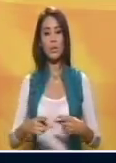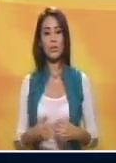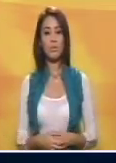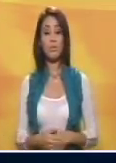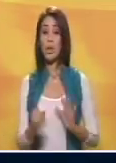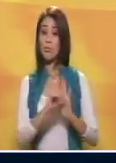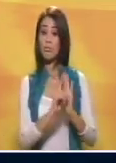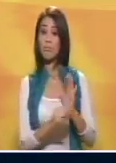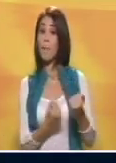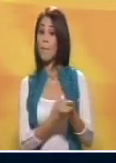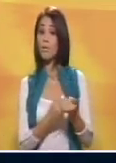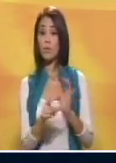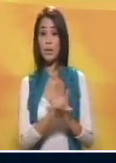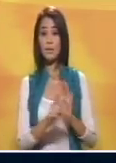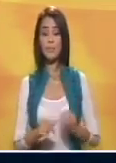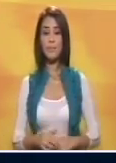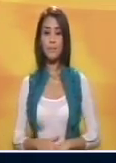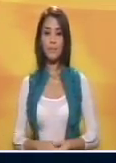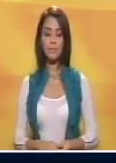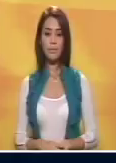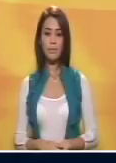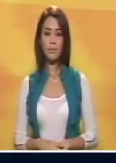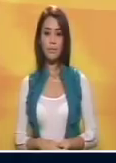no cumple con los plazos.